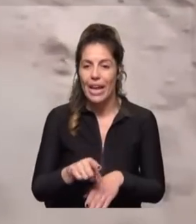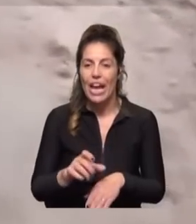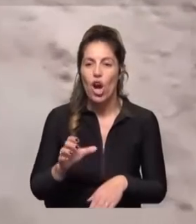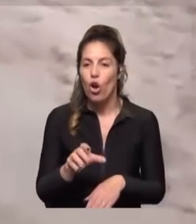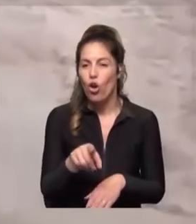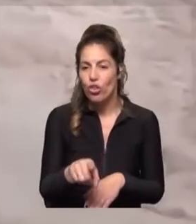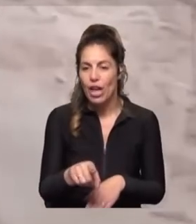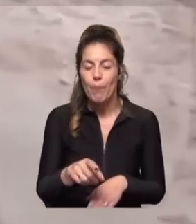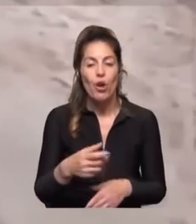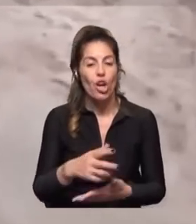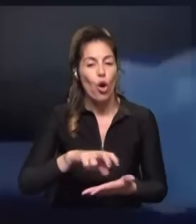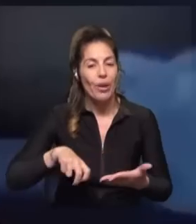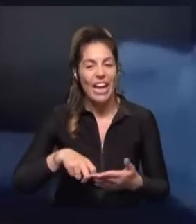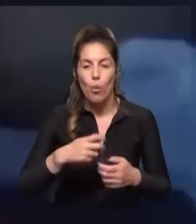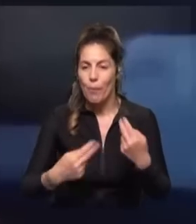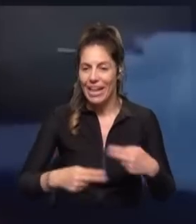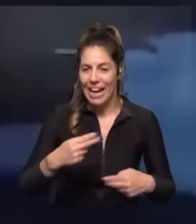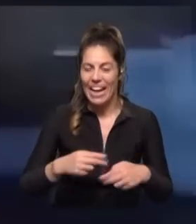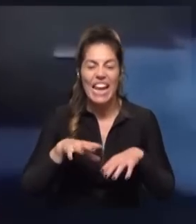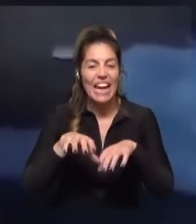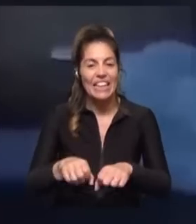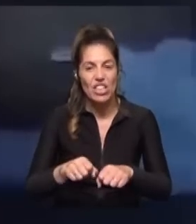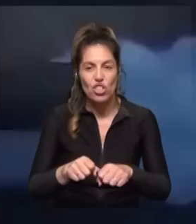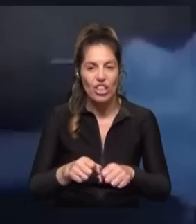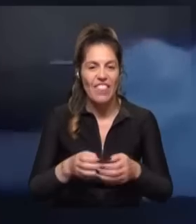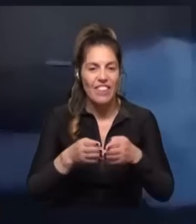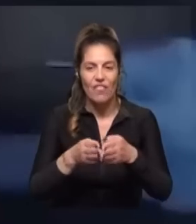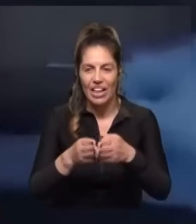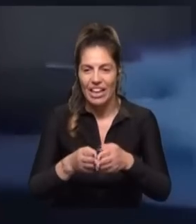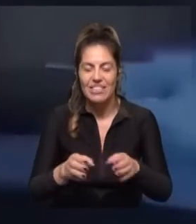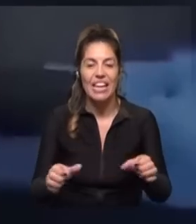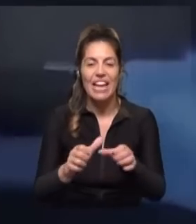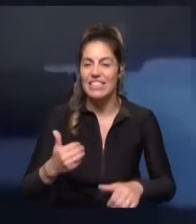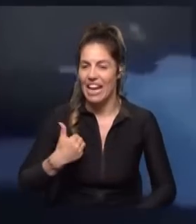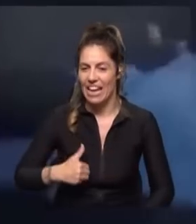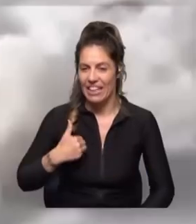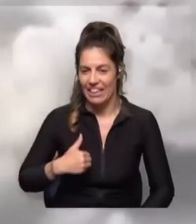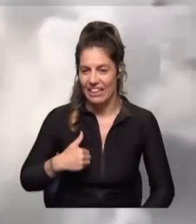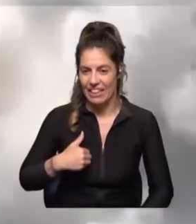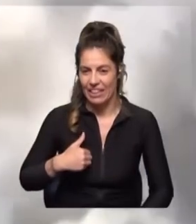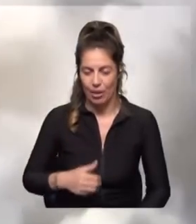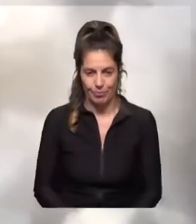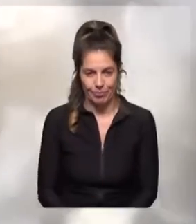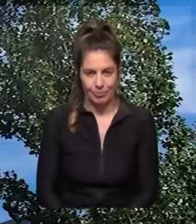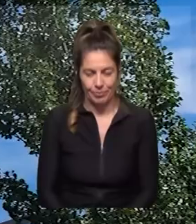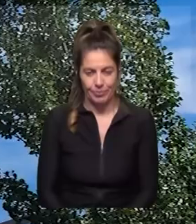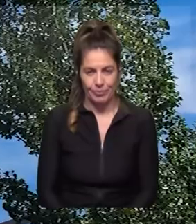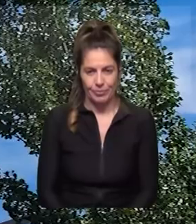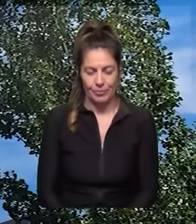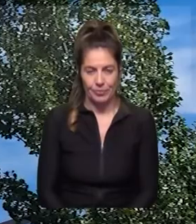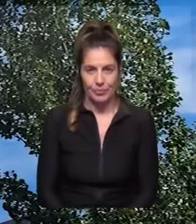cobro del peaje y las retenciones de barcazas que realiza Argentina de manera unilateral y arbitraria en la hidrovía